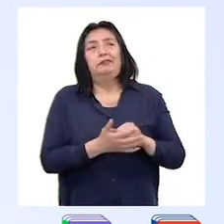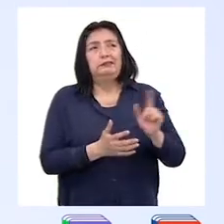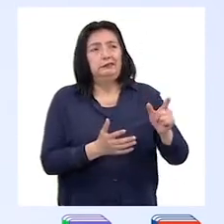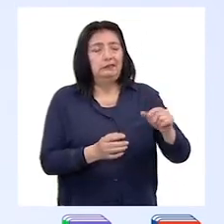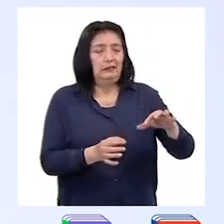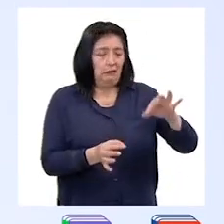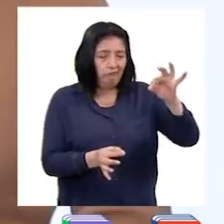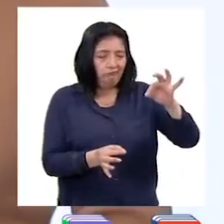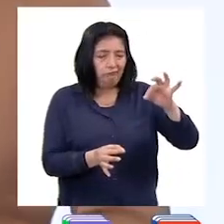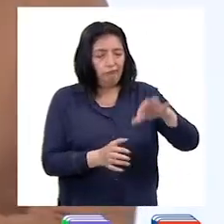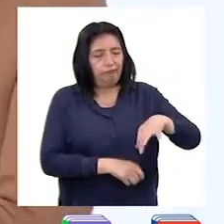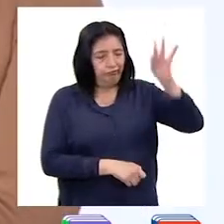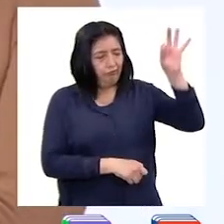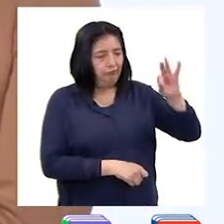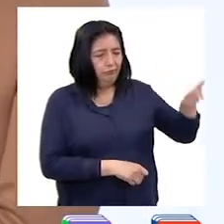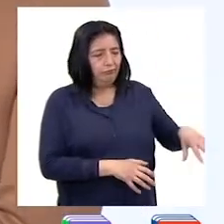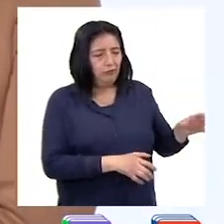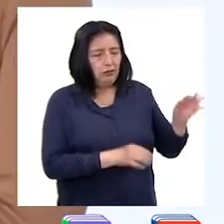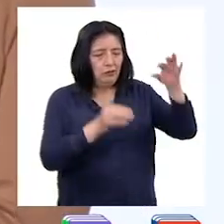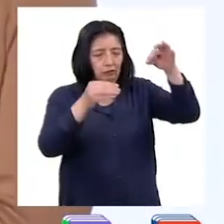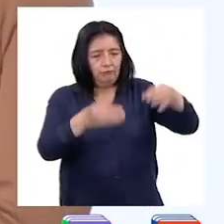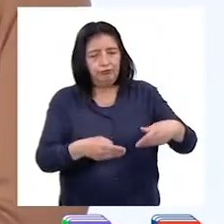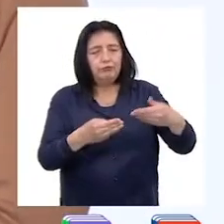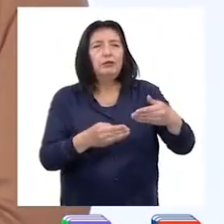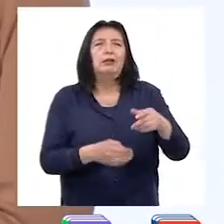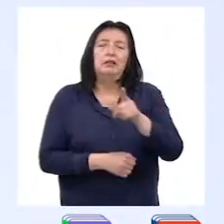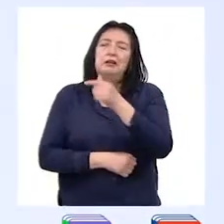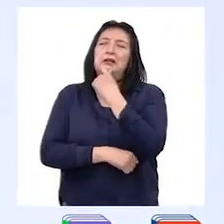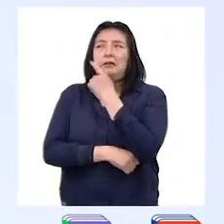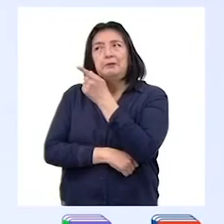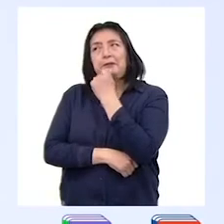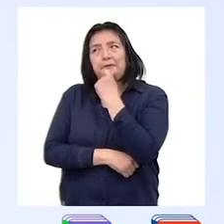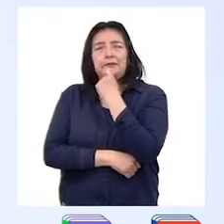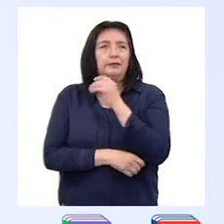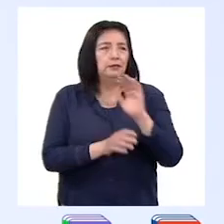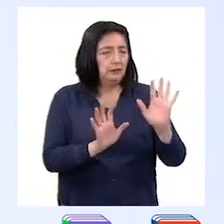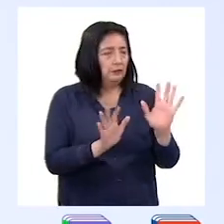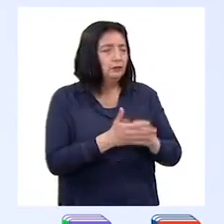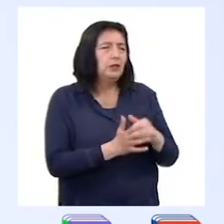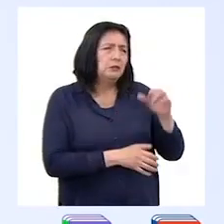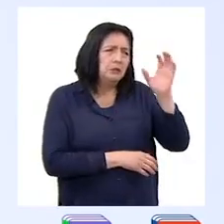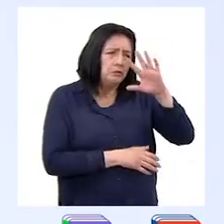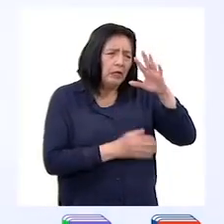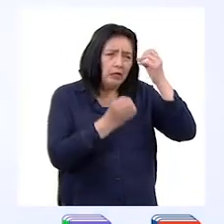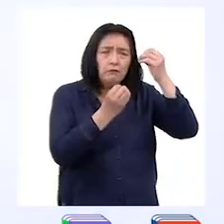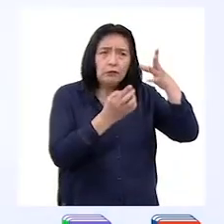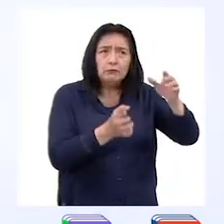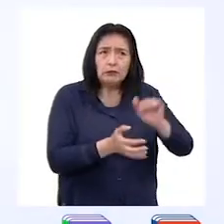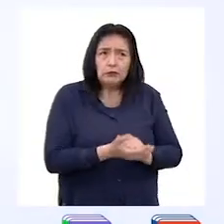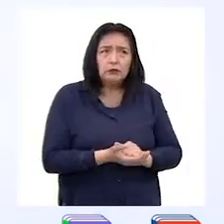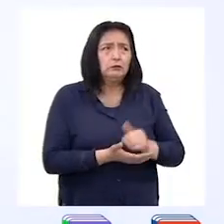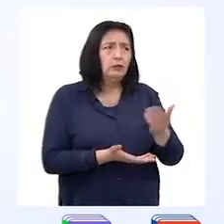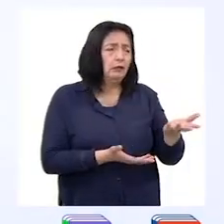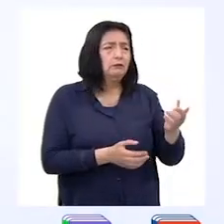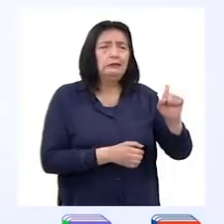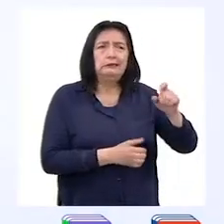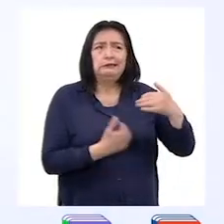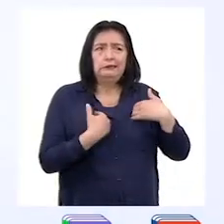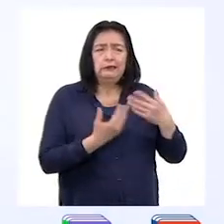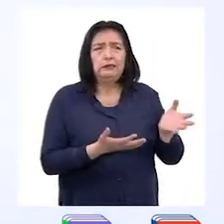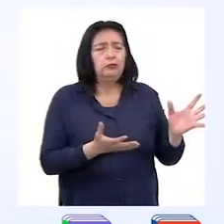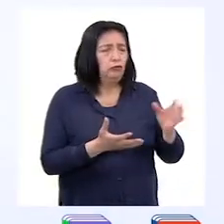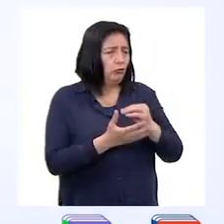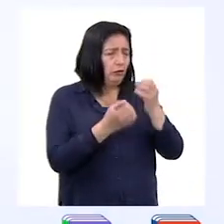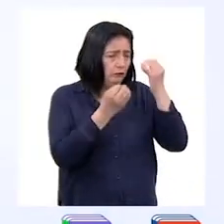que cambiar de hoja. Bueno, eso sí, buen punto. Y en cuanto a la búsqueda de información, había que tener todo a